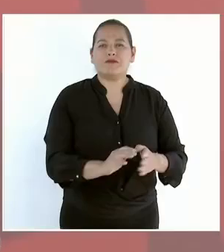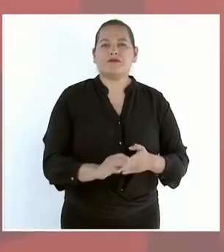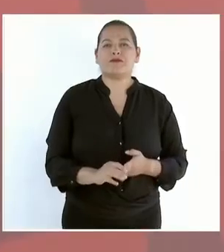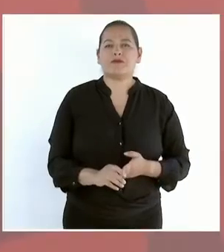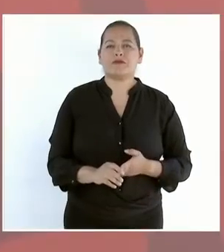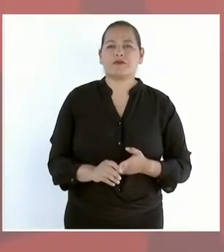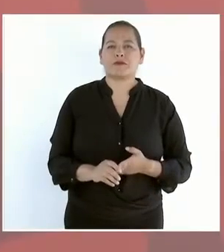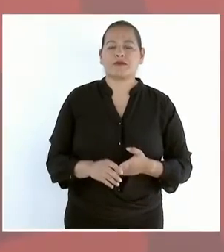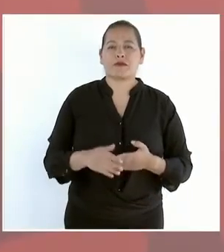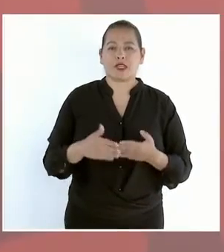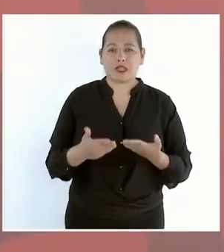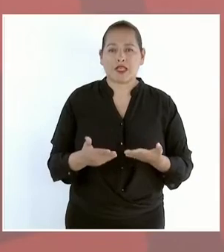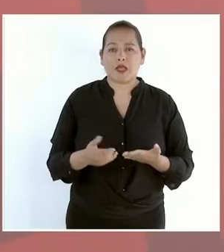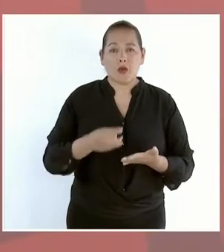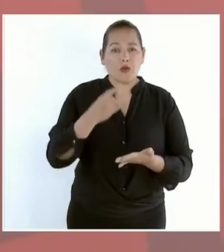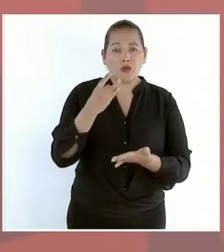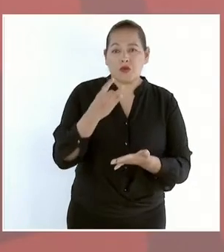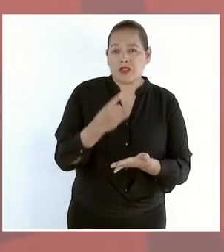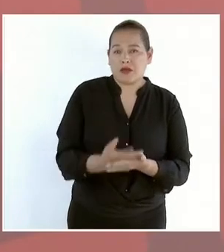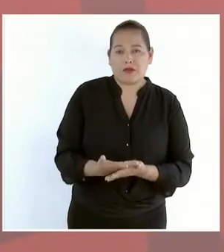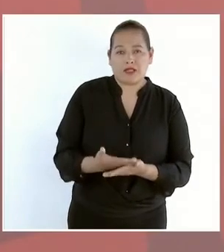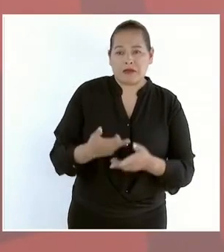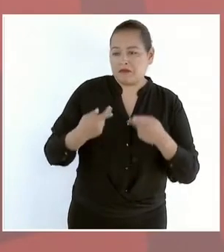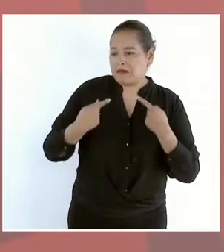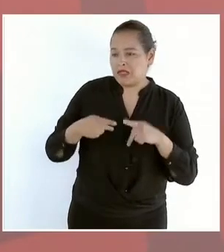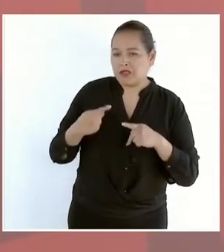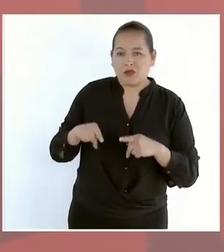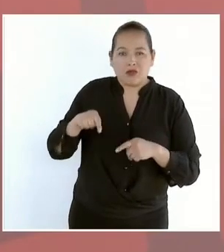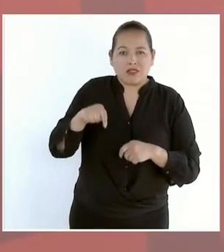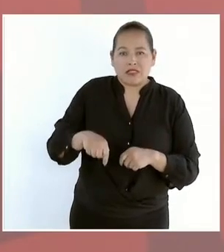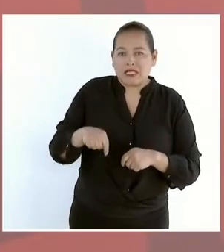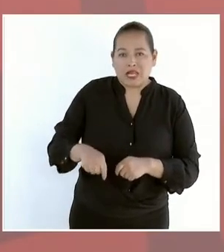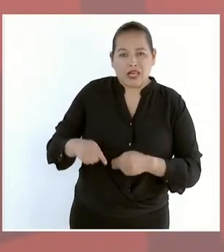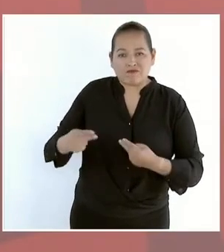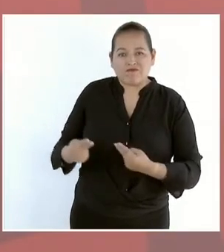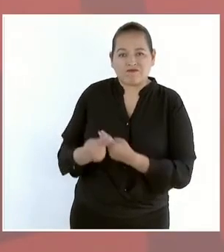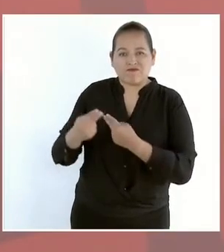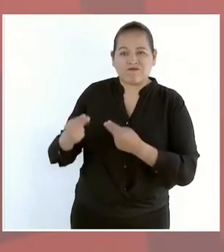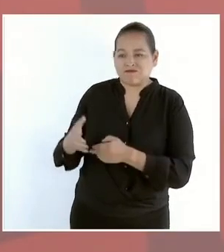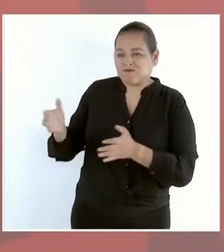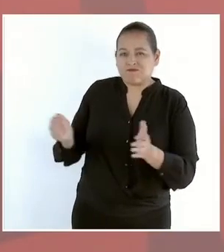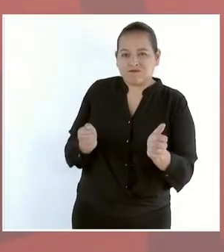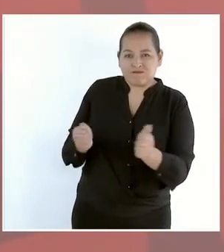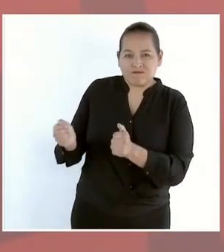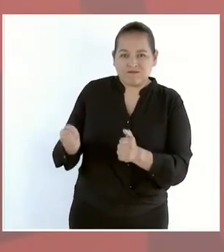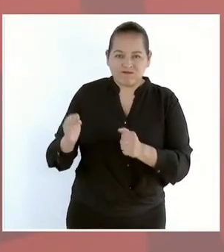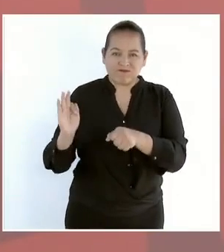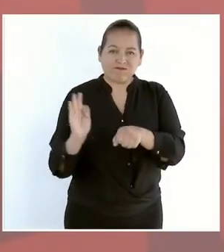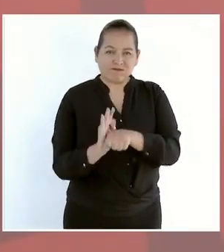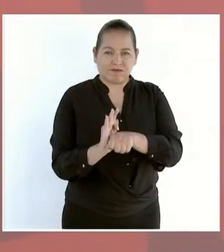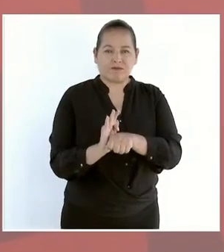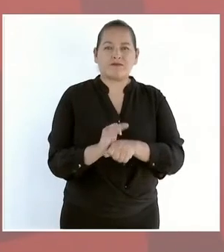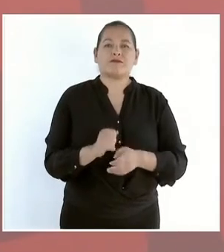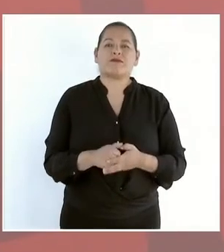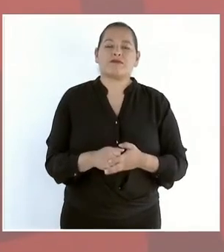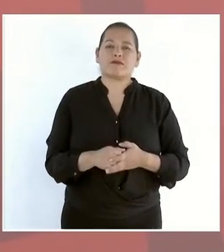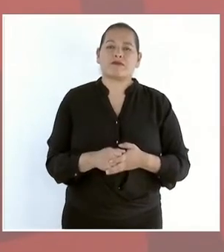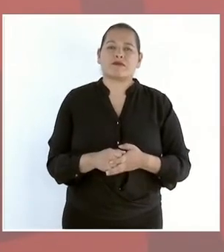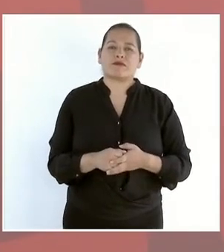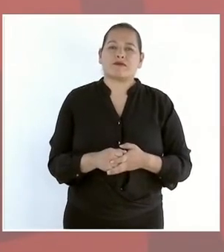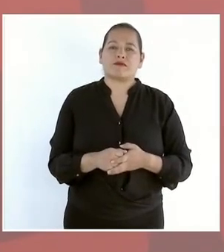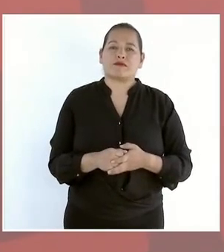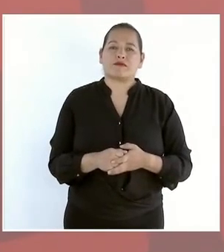ello más que con sus recursos propios no obstante es